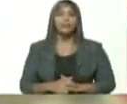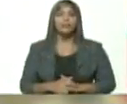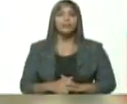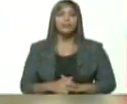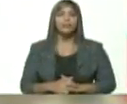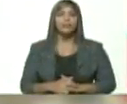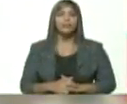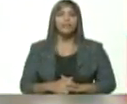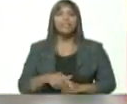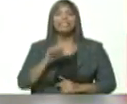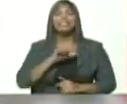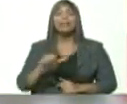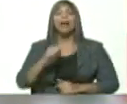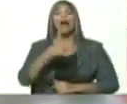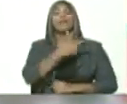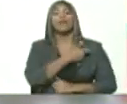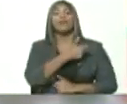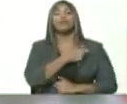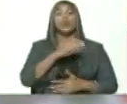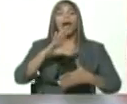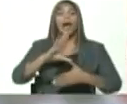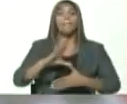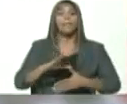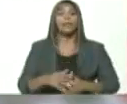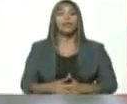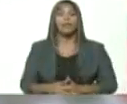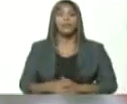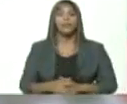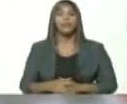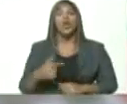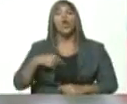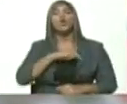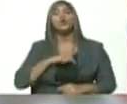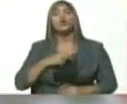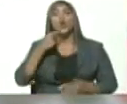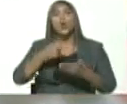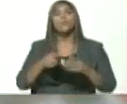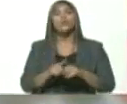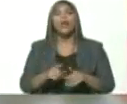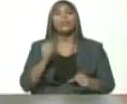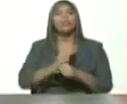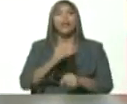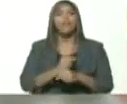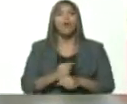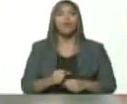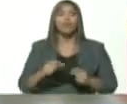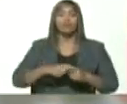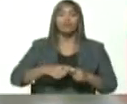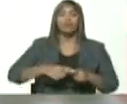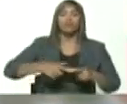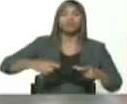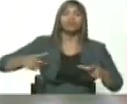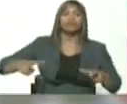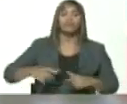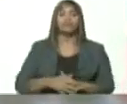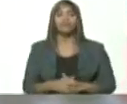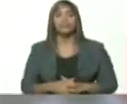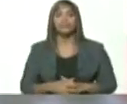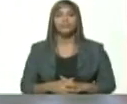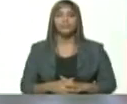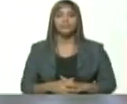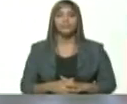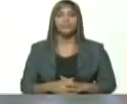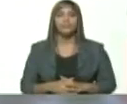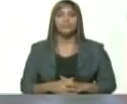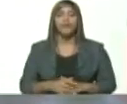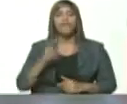Semana de Vacunación de las Américas, que nosotros lo llamamos Jornada de Vacunación de las Américas, que se extiende, como bien lo señaló el presidente, hasta